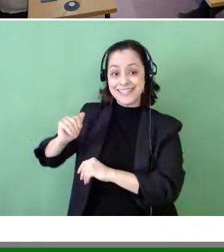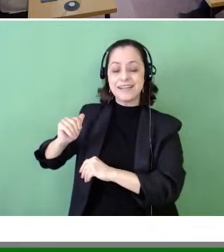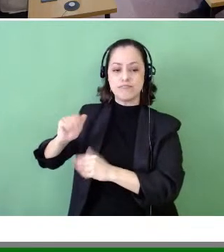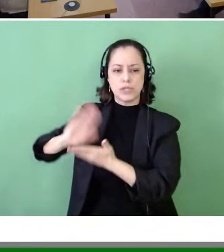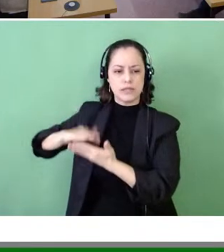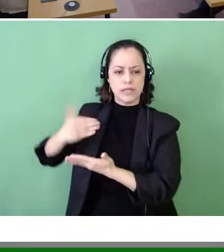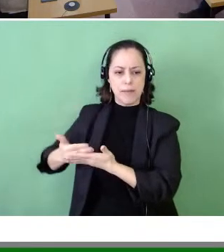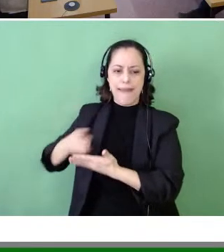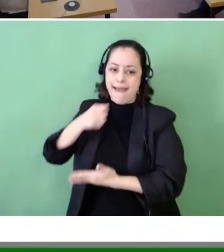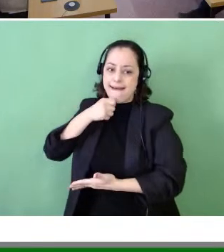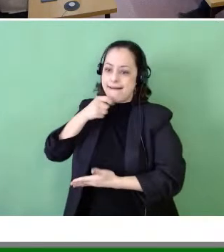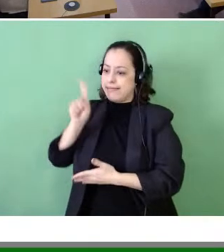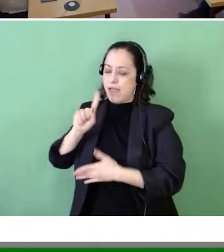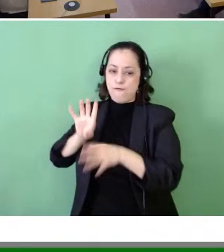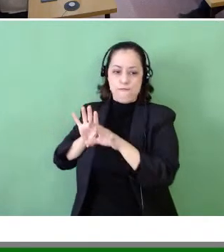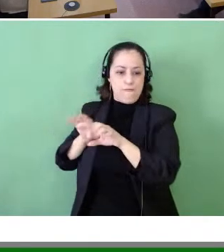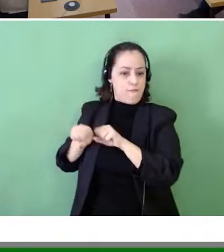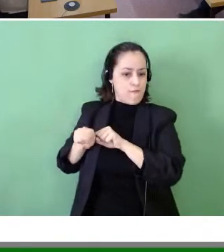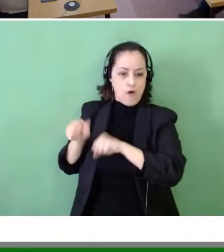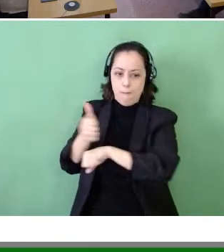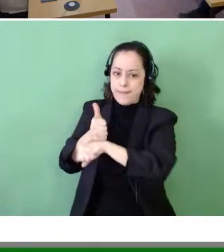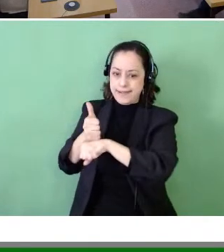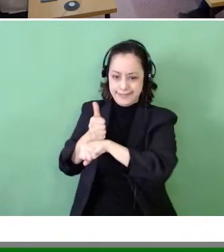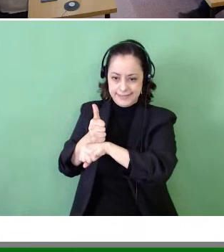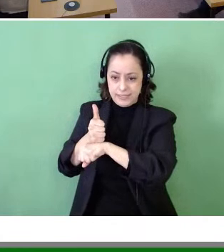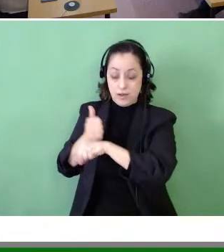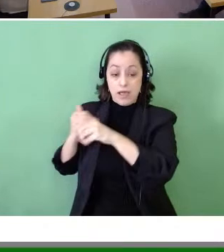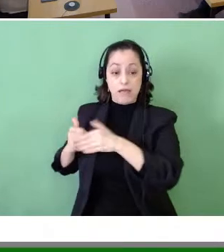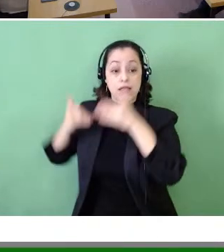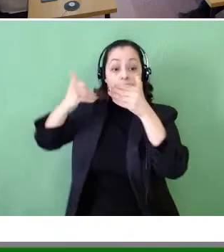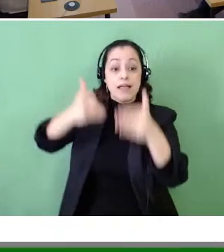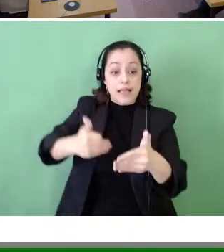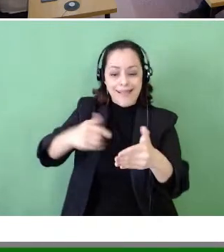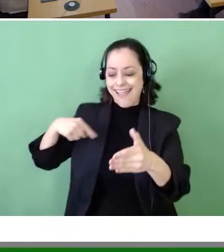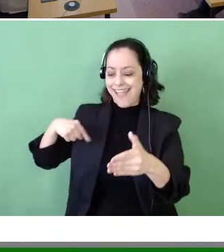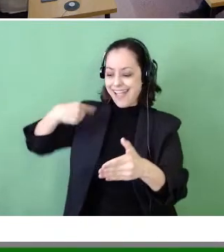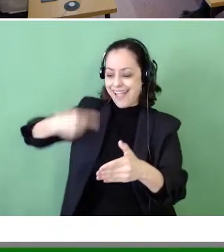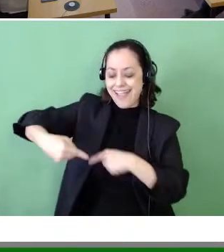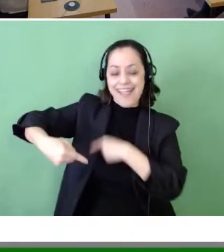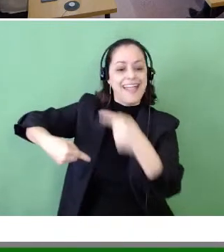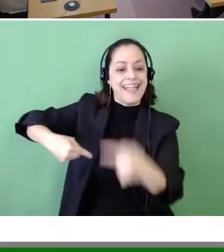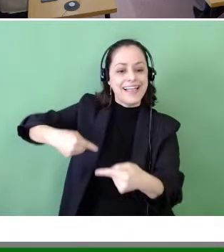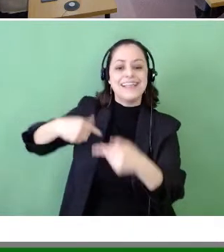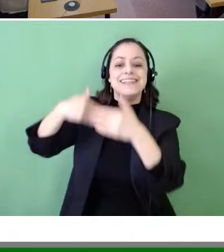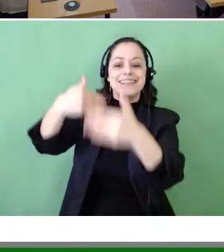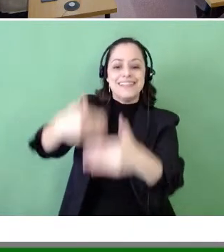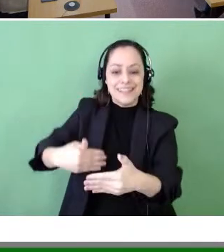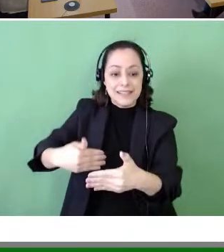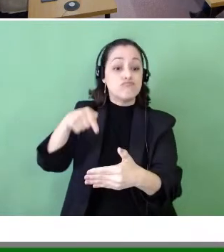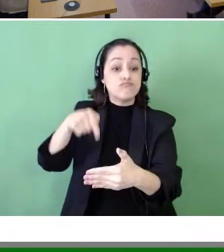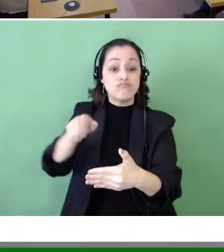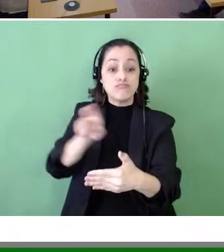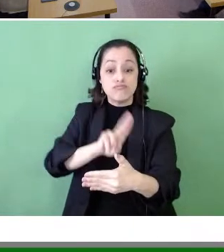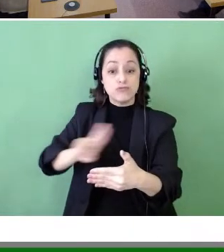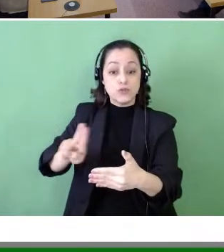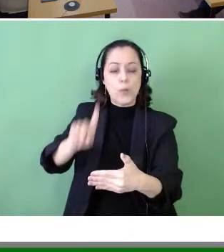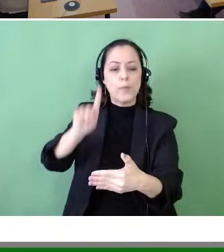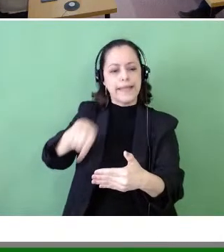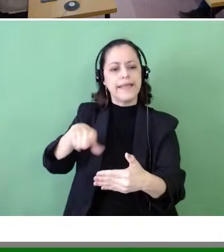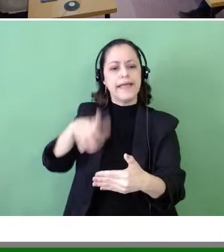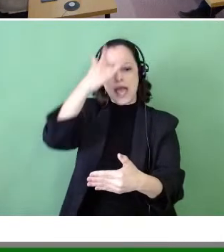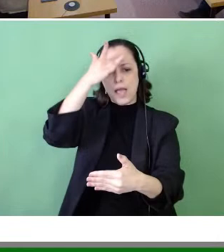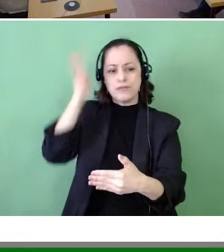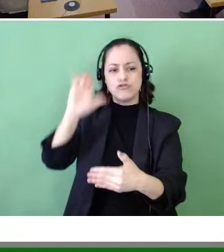nada. Después identificamos una segunda generación de intérpretes que son que llamamos de mentorados,